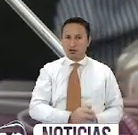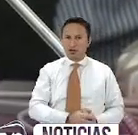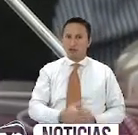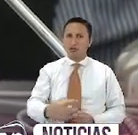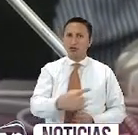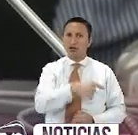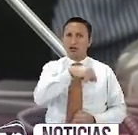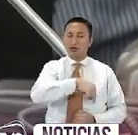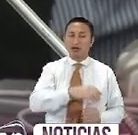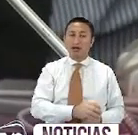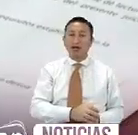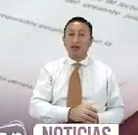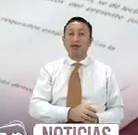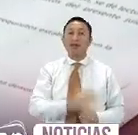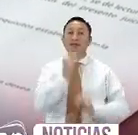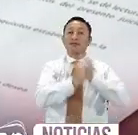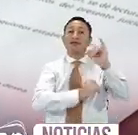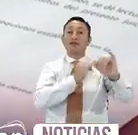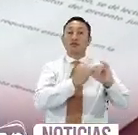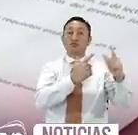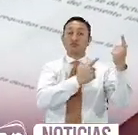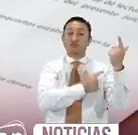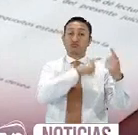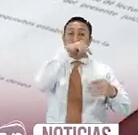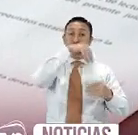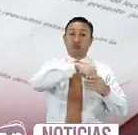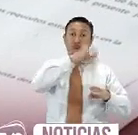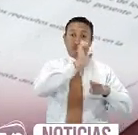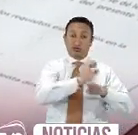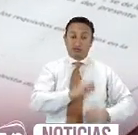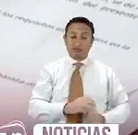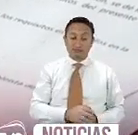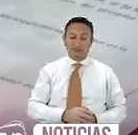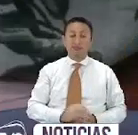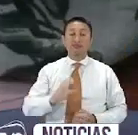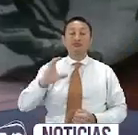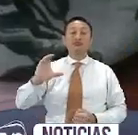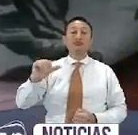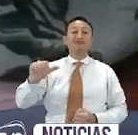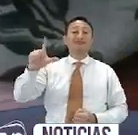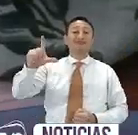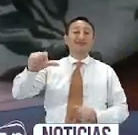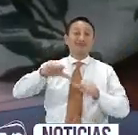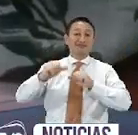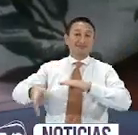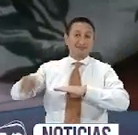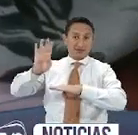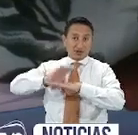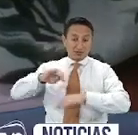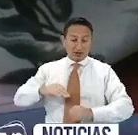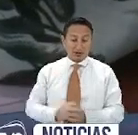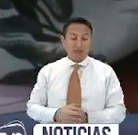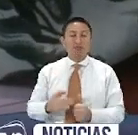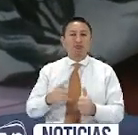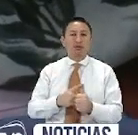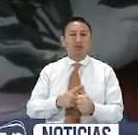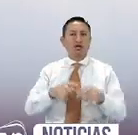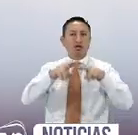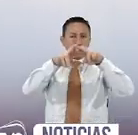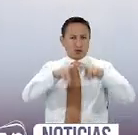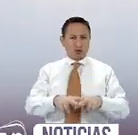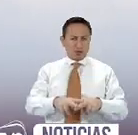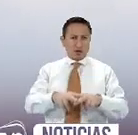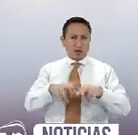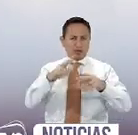establecer bases militares extranjeras en el país. El Consejo de Administración Legislativa CAL será quien en primera instancia conozca la